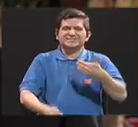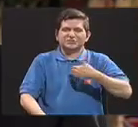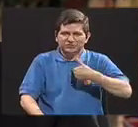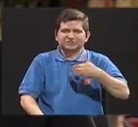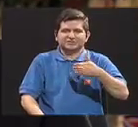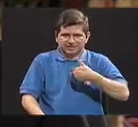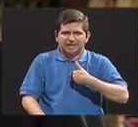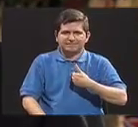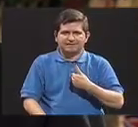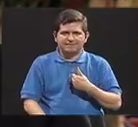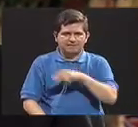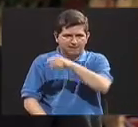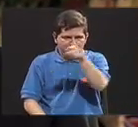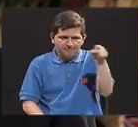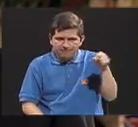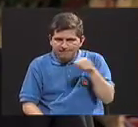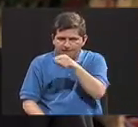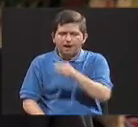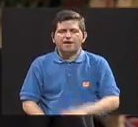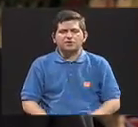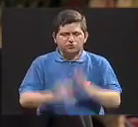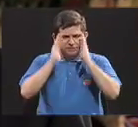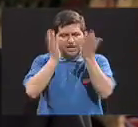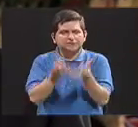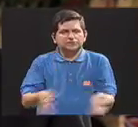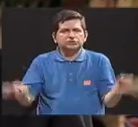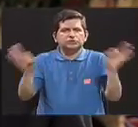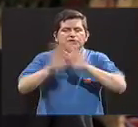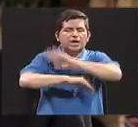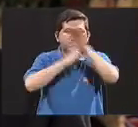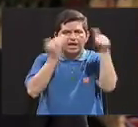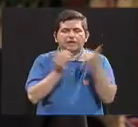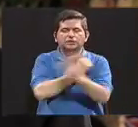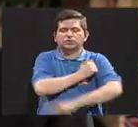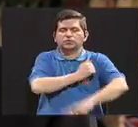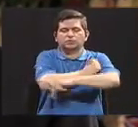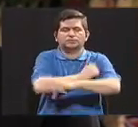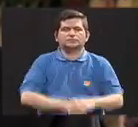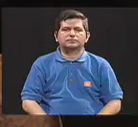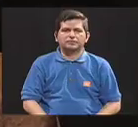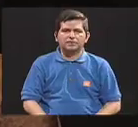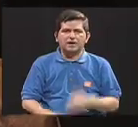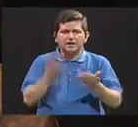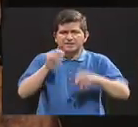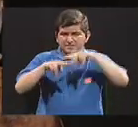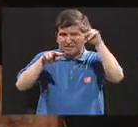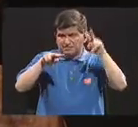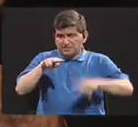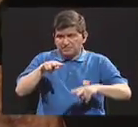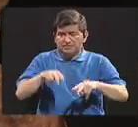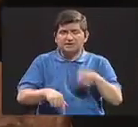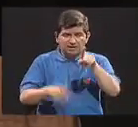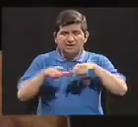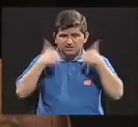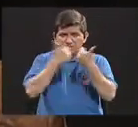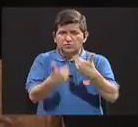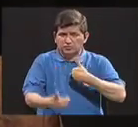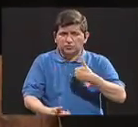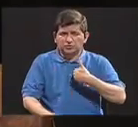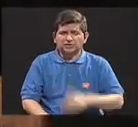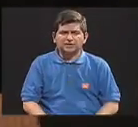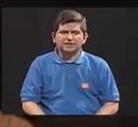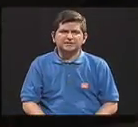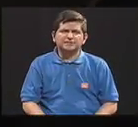que ya tienen una cobertura importante en todo el país se puede tomar como una desventaja verdad para este